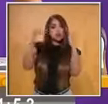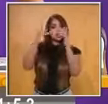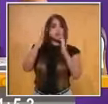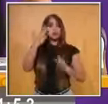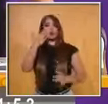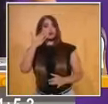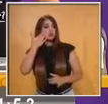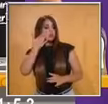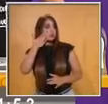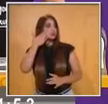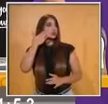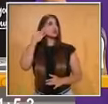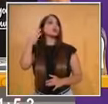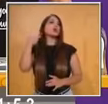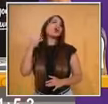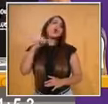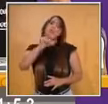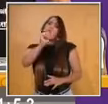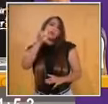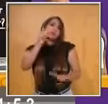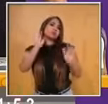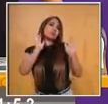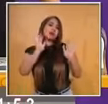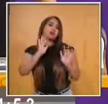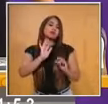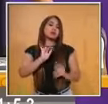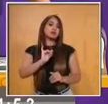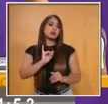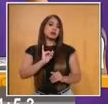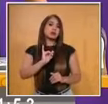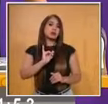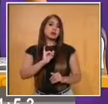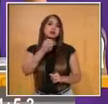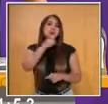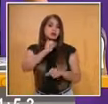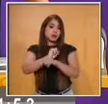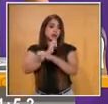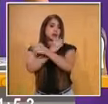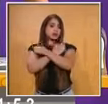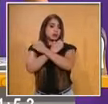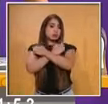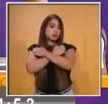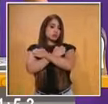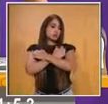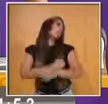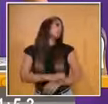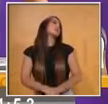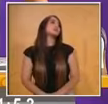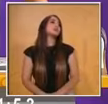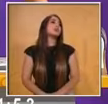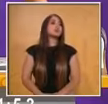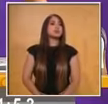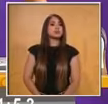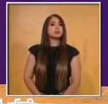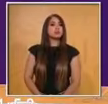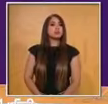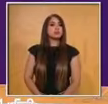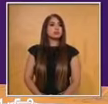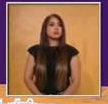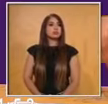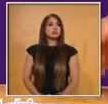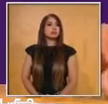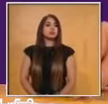Facebook o de alguna otra plataforma digital de la Secretaría de Educación Pública. Si tú tienes la vela que es